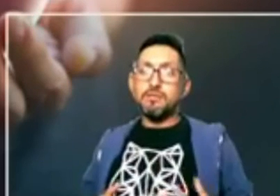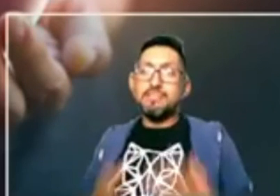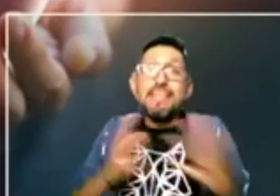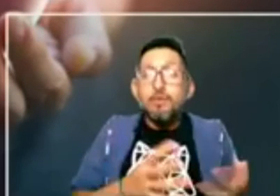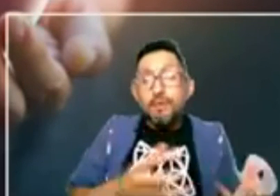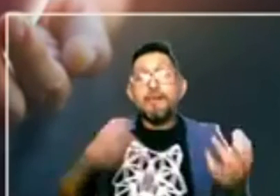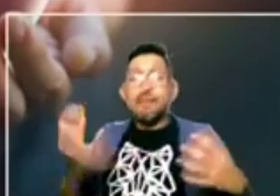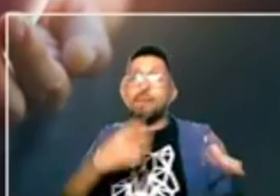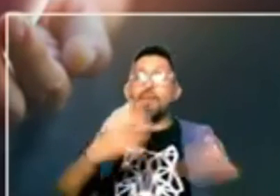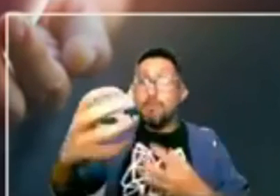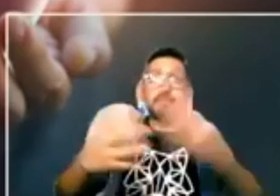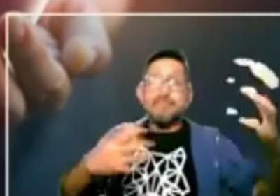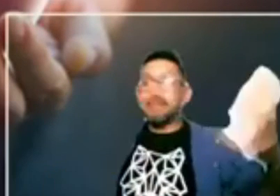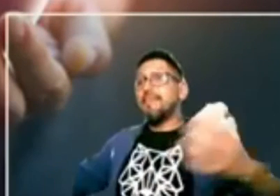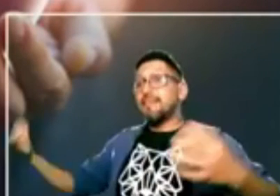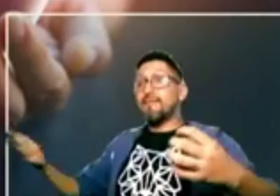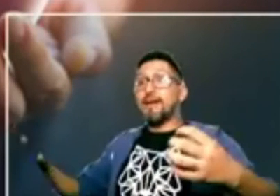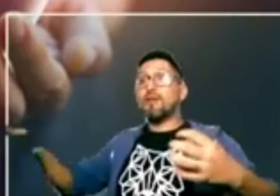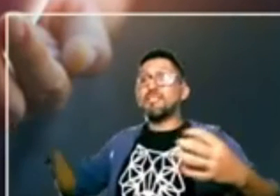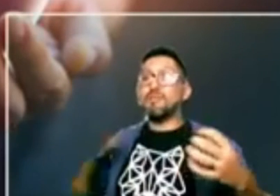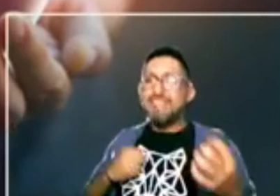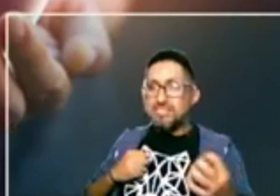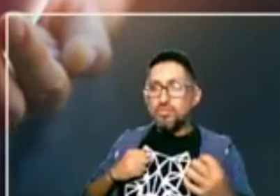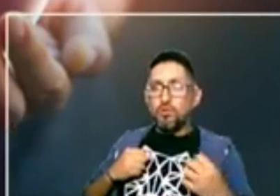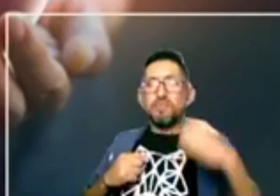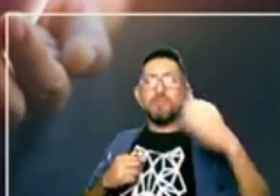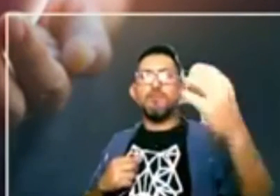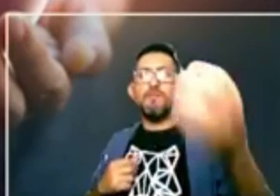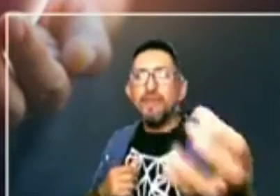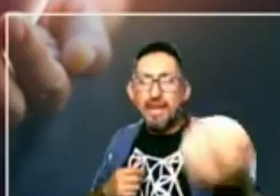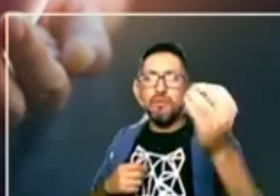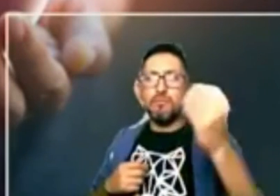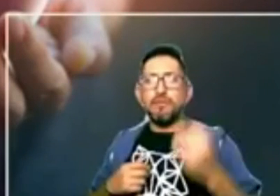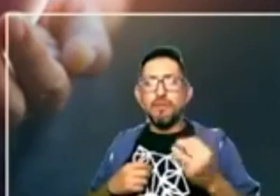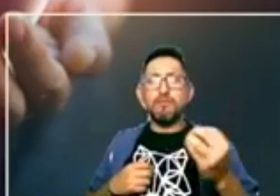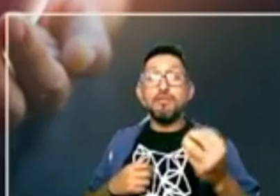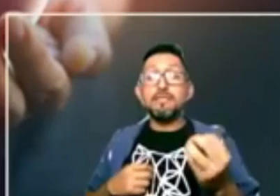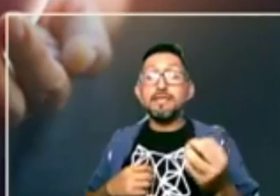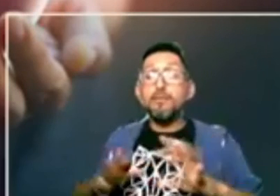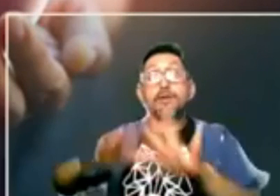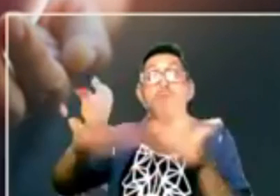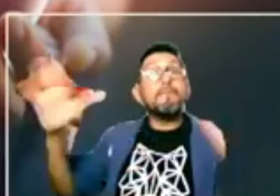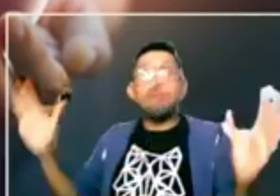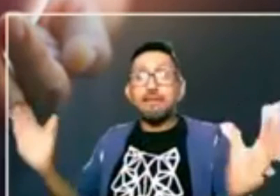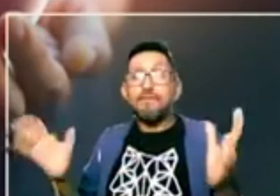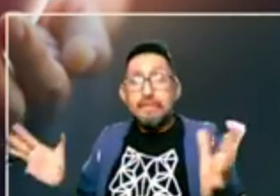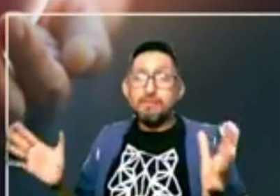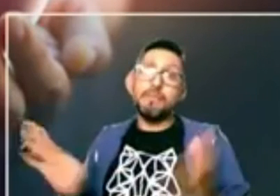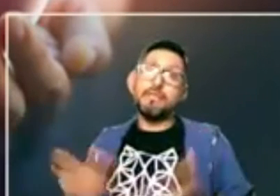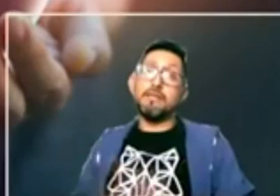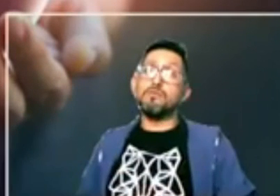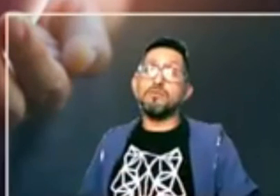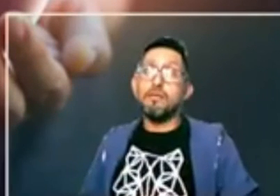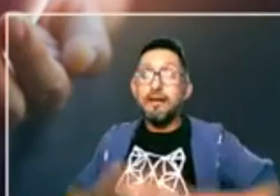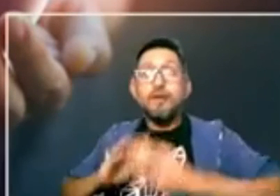primarios. Sí hay una parte en la que podríamos estar trabajando, haciendo extracciones, modificando, metiendo y sacando, pero hay otra parte que